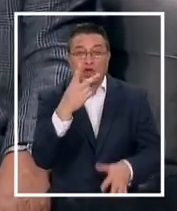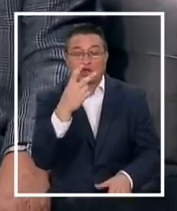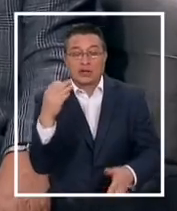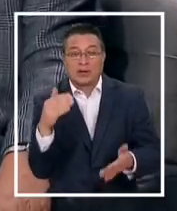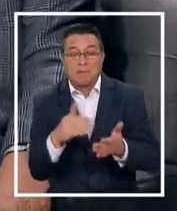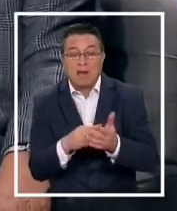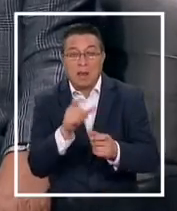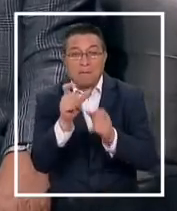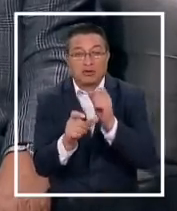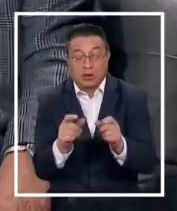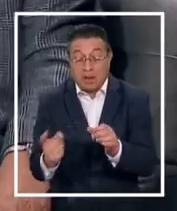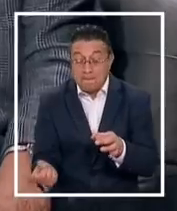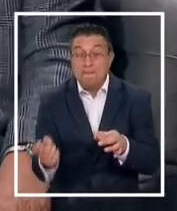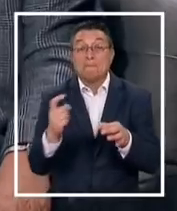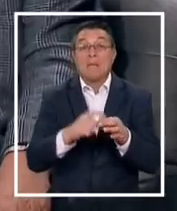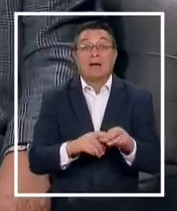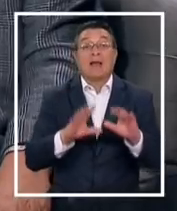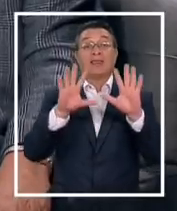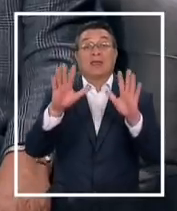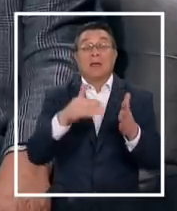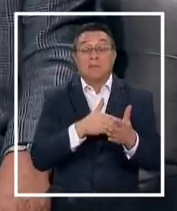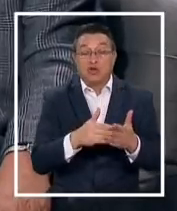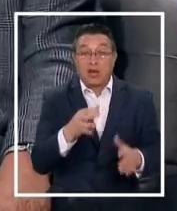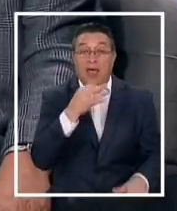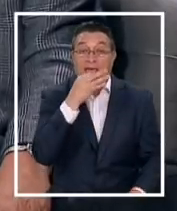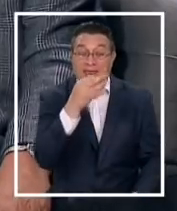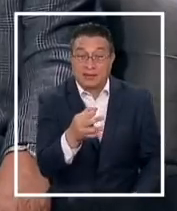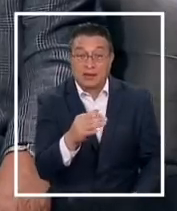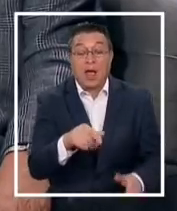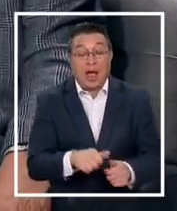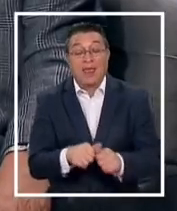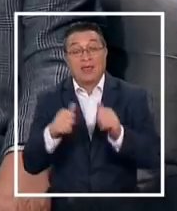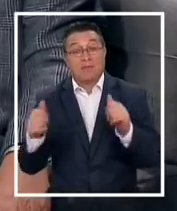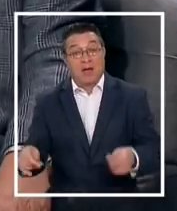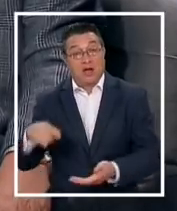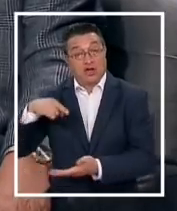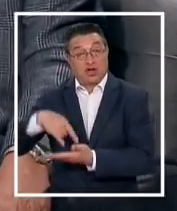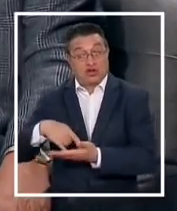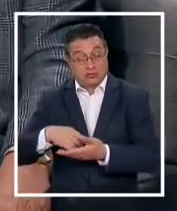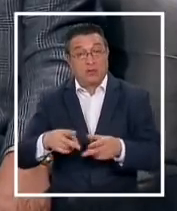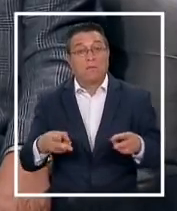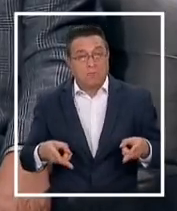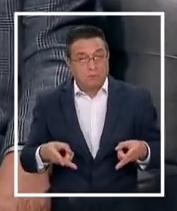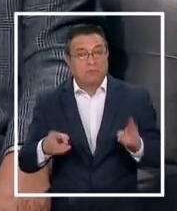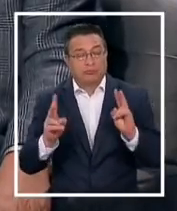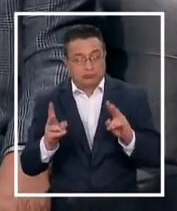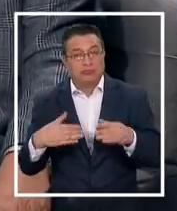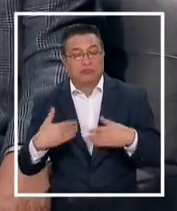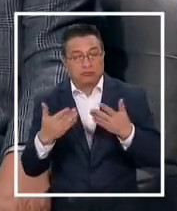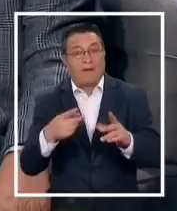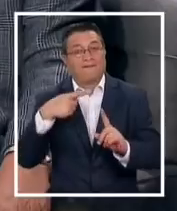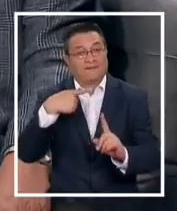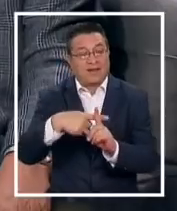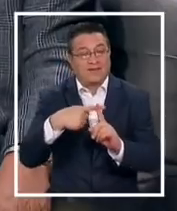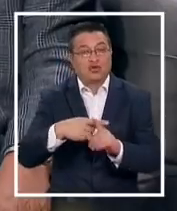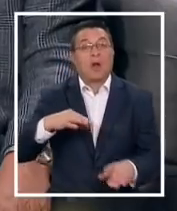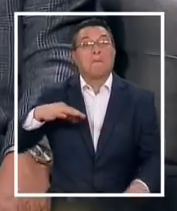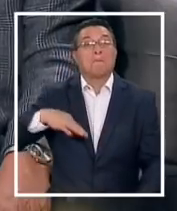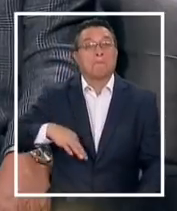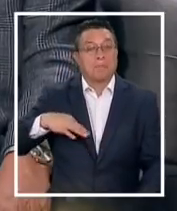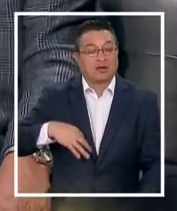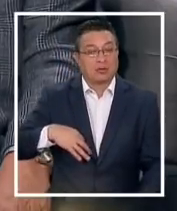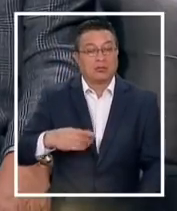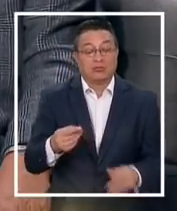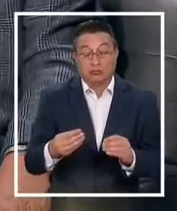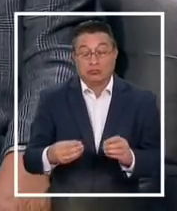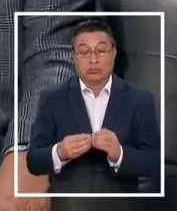personas. Súmale eso a las 10 millones que te acabo de decir. Y además el Congreso habilitó que se hiciera también extensivo los beneficios a los pensionados, que